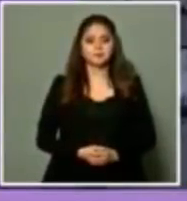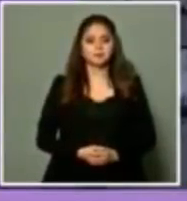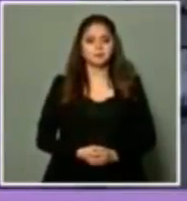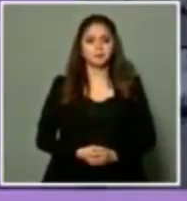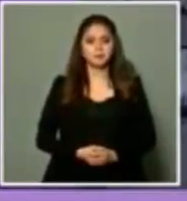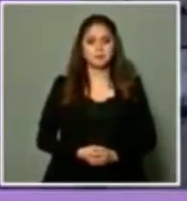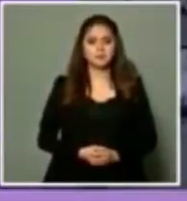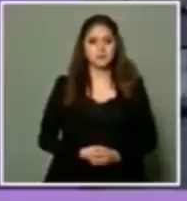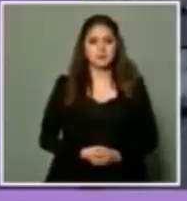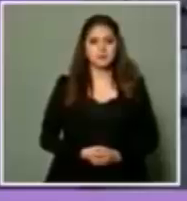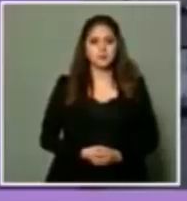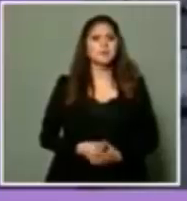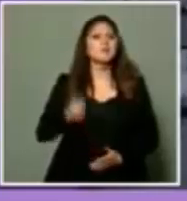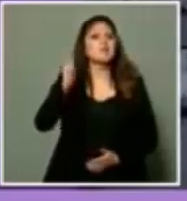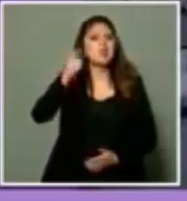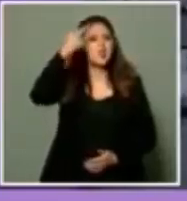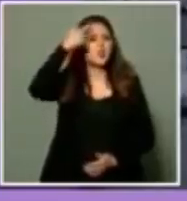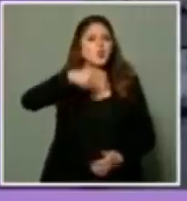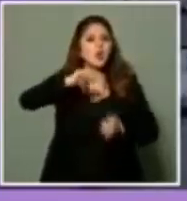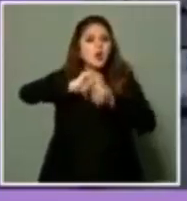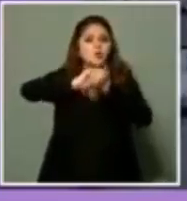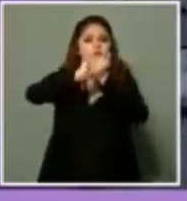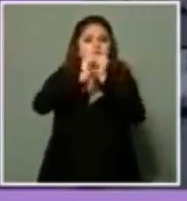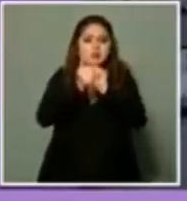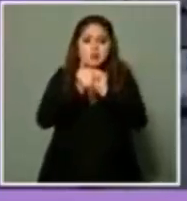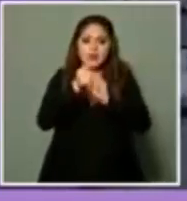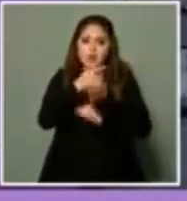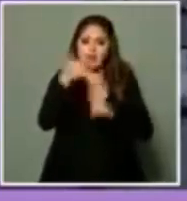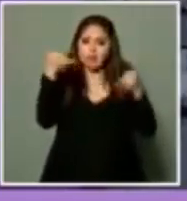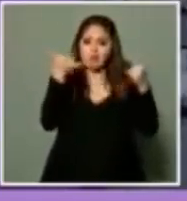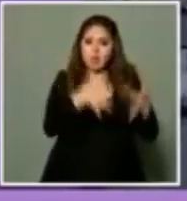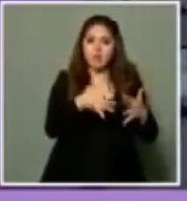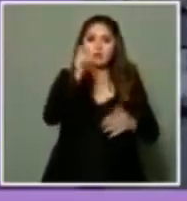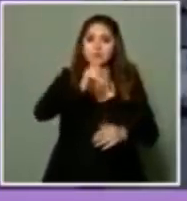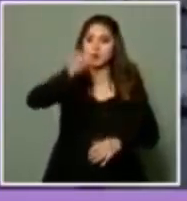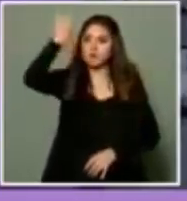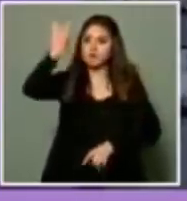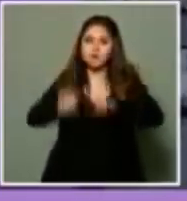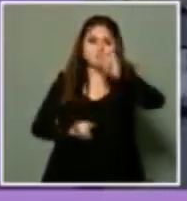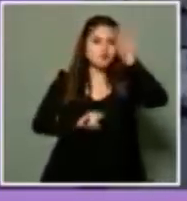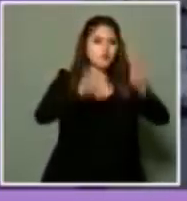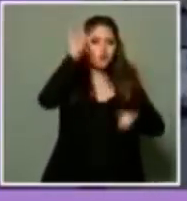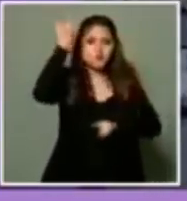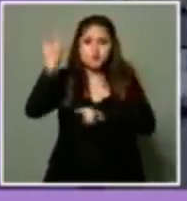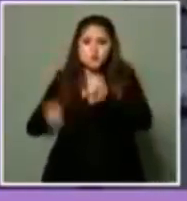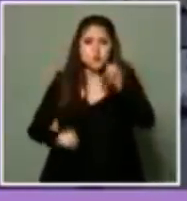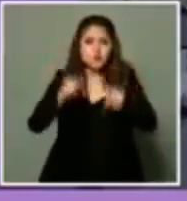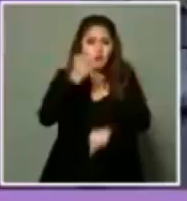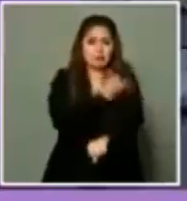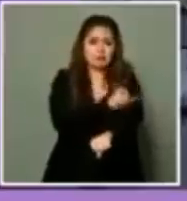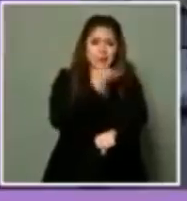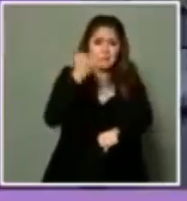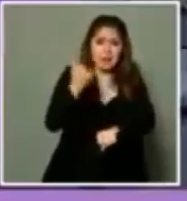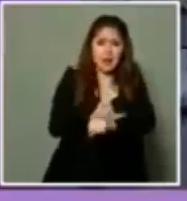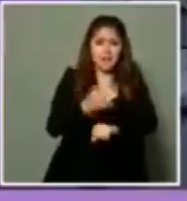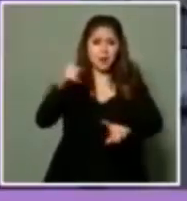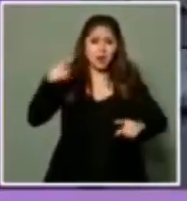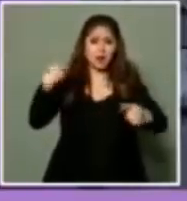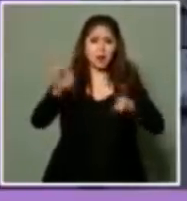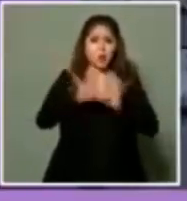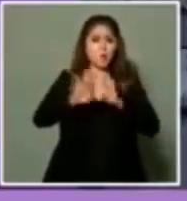sucia, tapizaron los postes de Iztapalapa justamente con mentiras burdas hacia mi